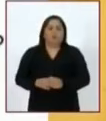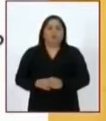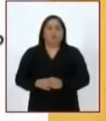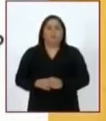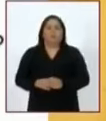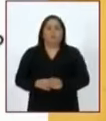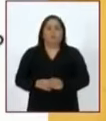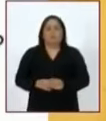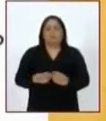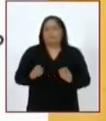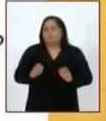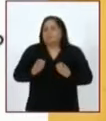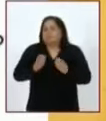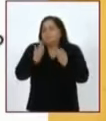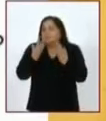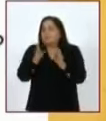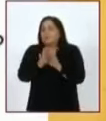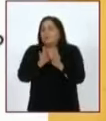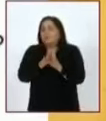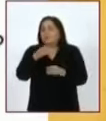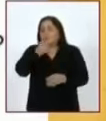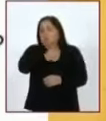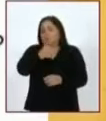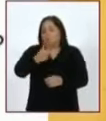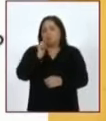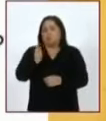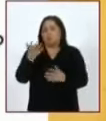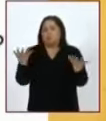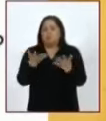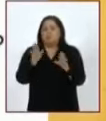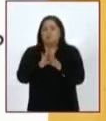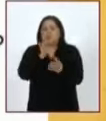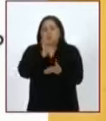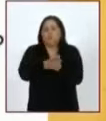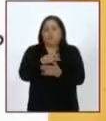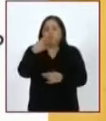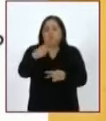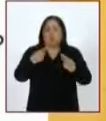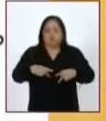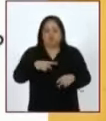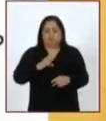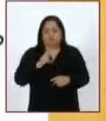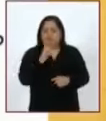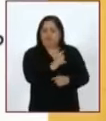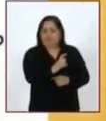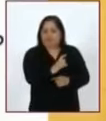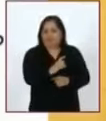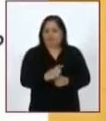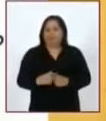La expresión son las características fisionómicas que hacen único a tu personaje.